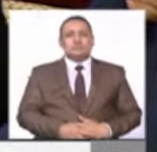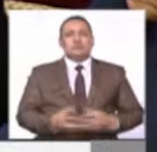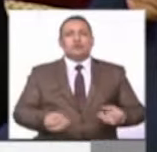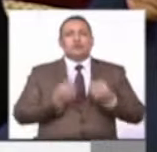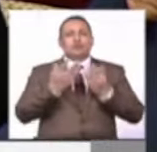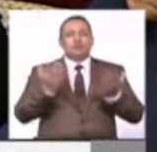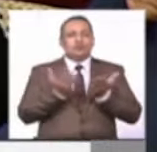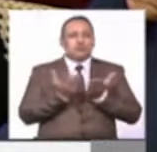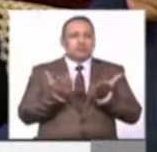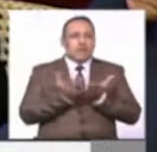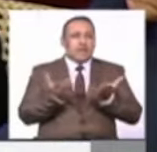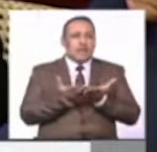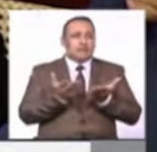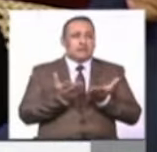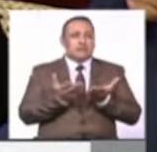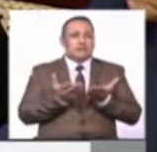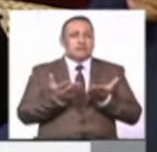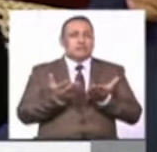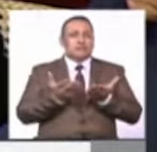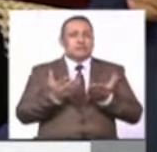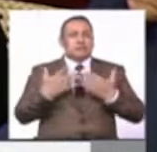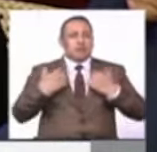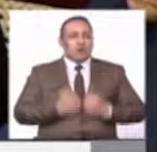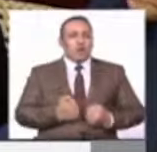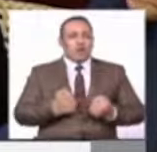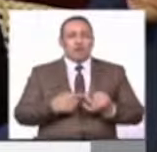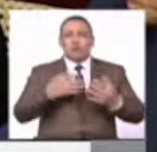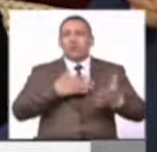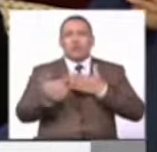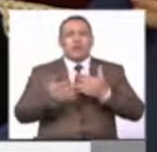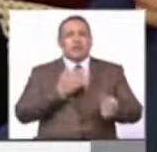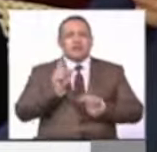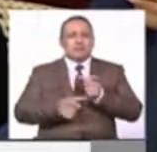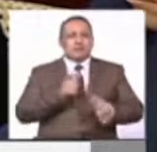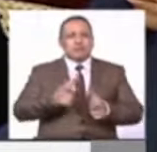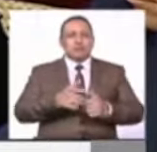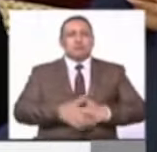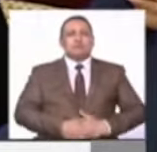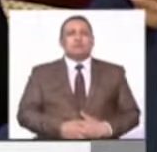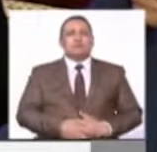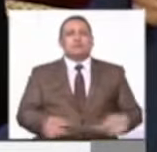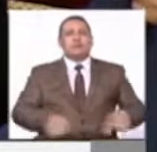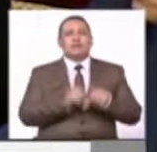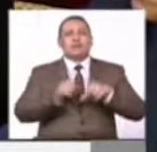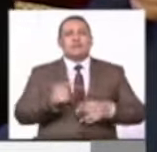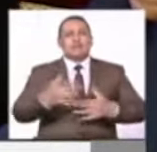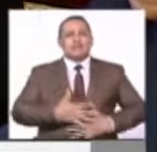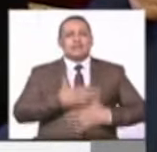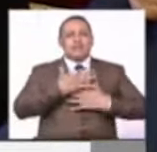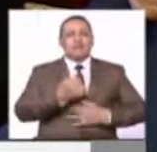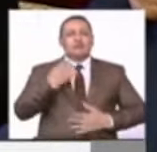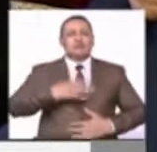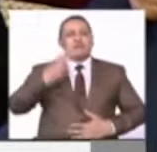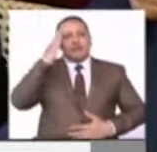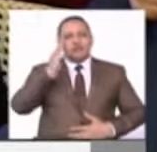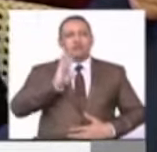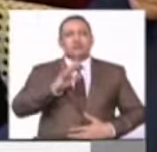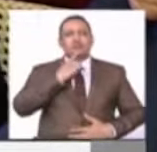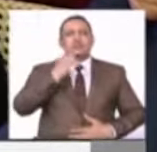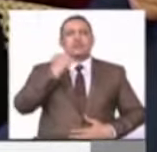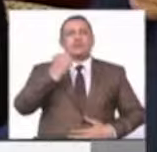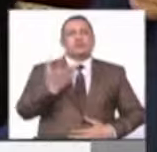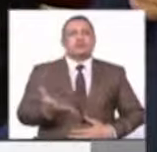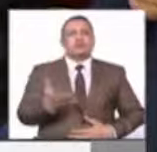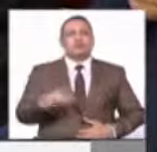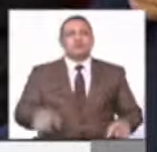estudiantes por ejemplo cualquier ciudadano a pie está interesado en saber sus derechos